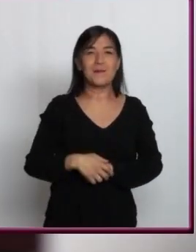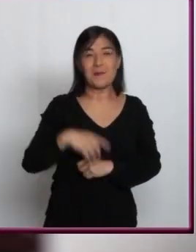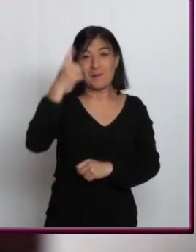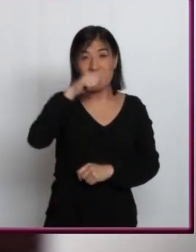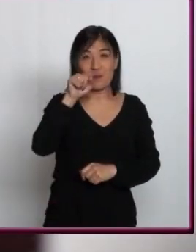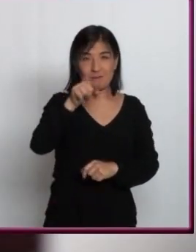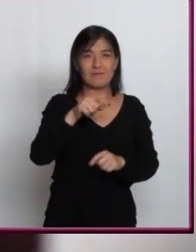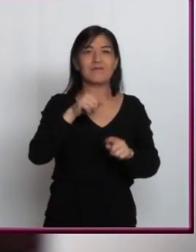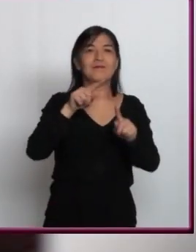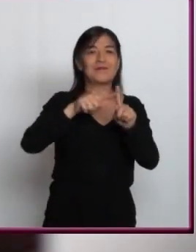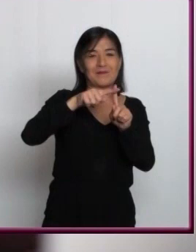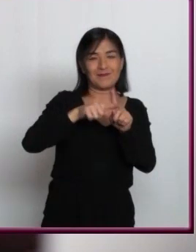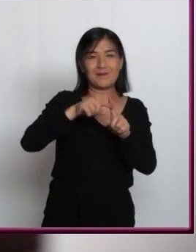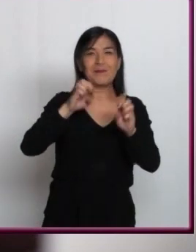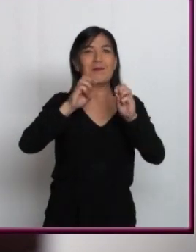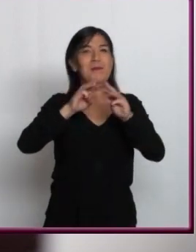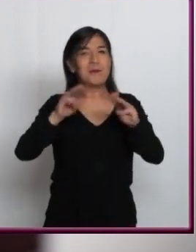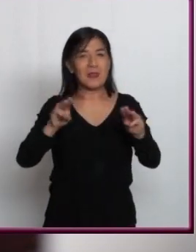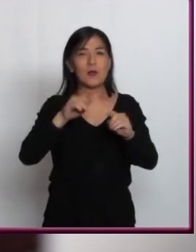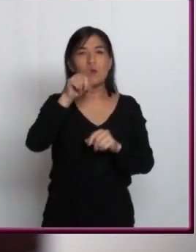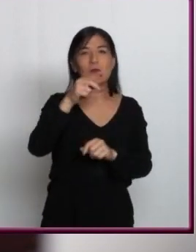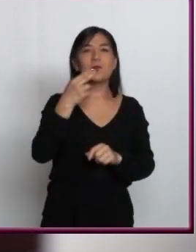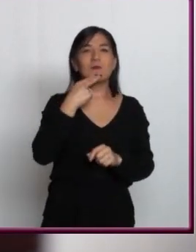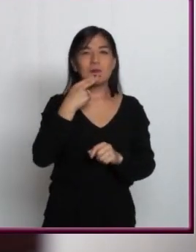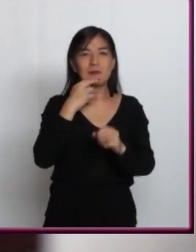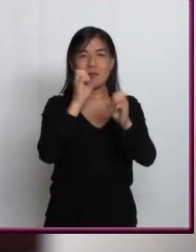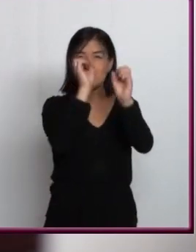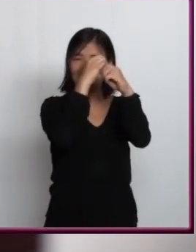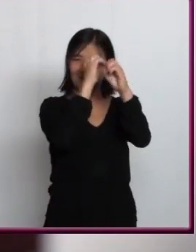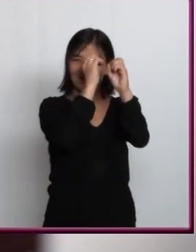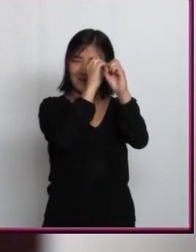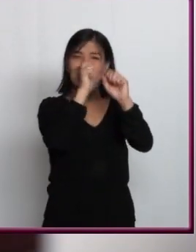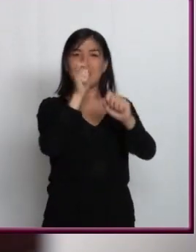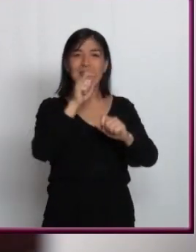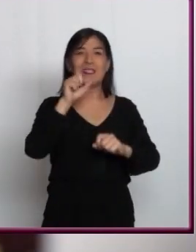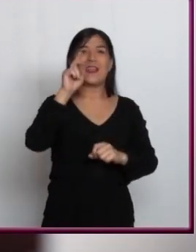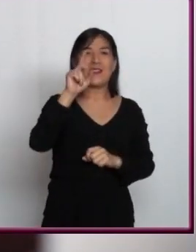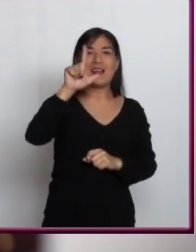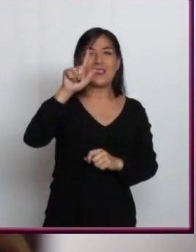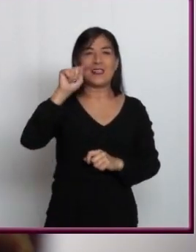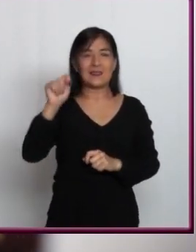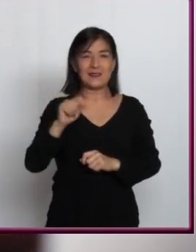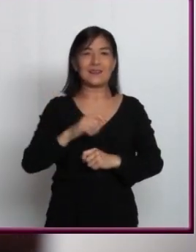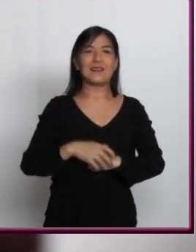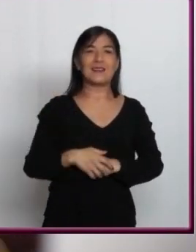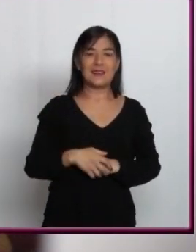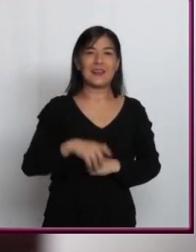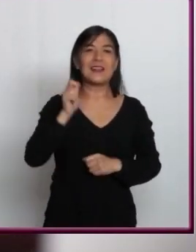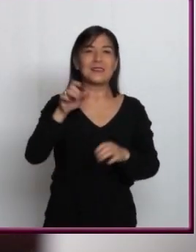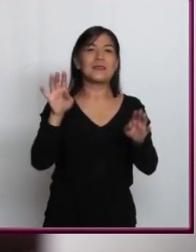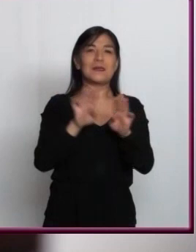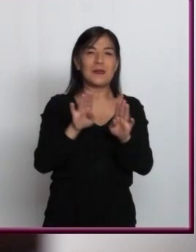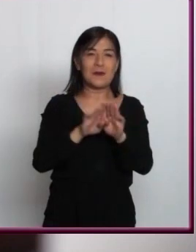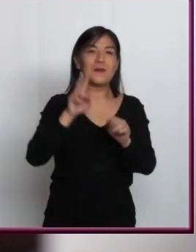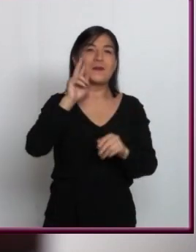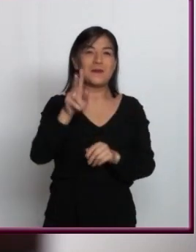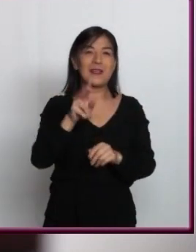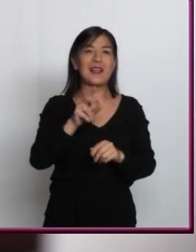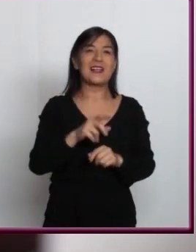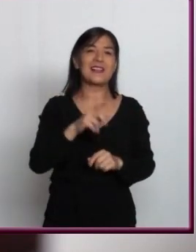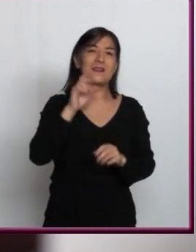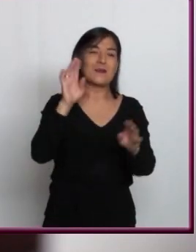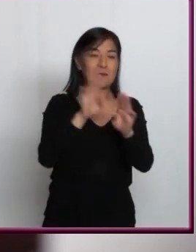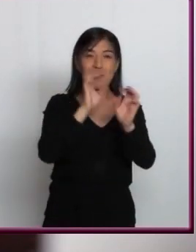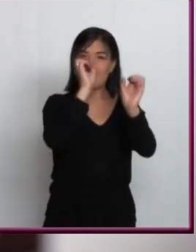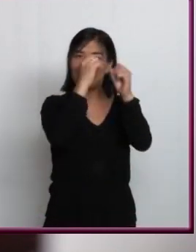la temperatura se utilizaron los telescopios VLT, que son los Very Large Telescopes, literalmente